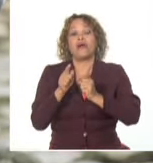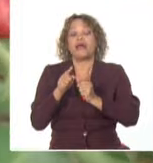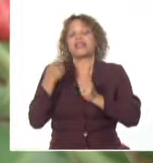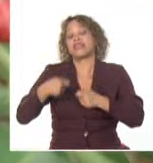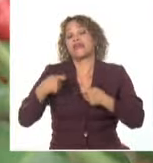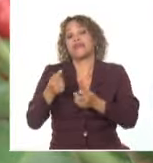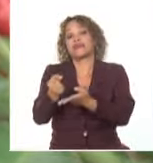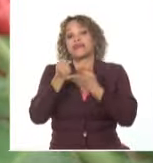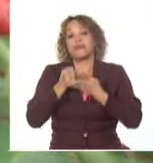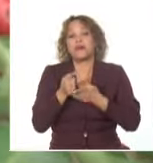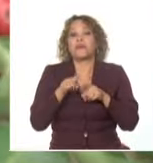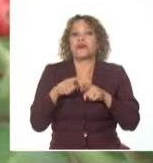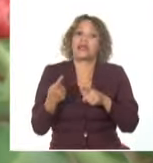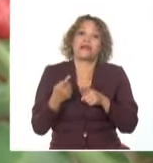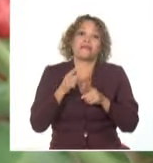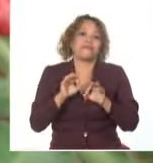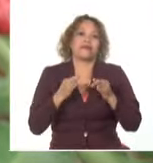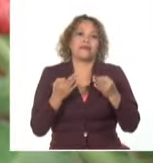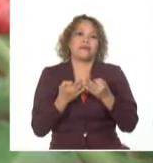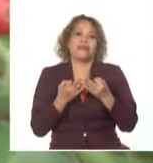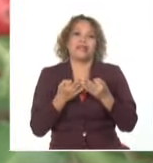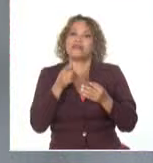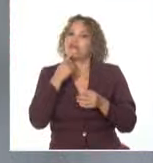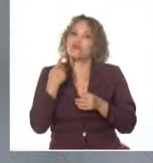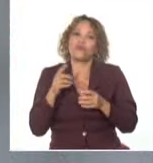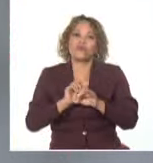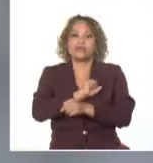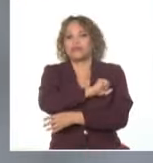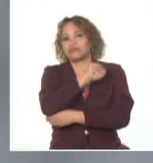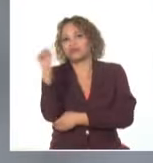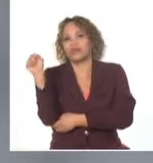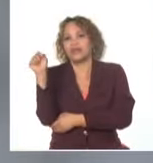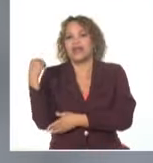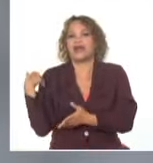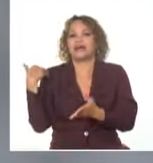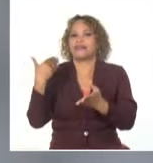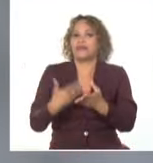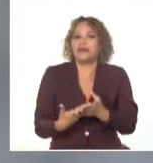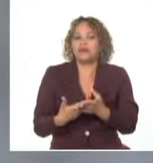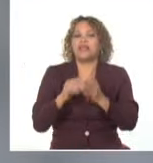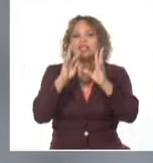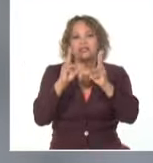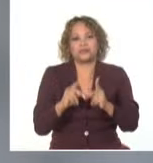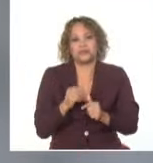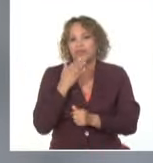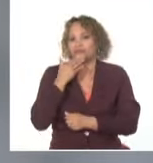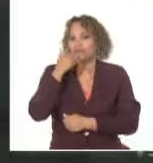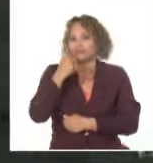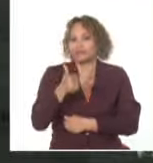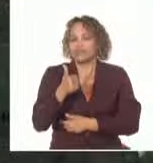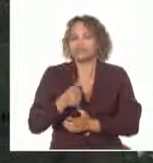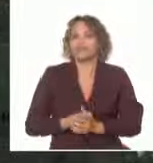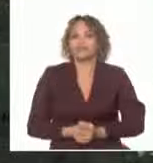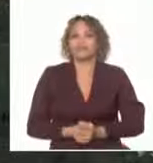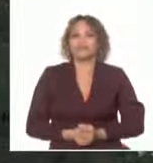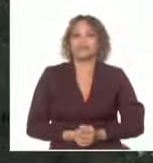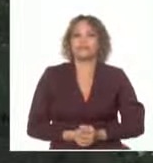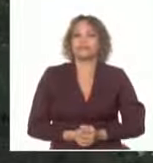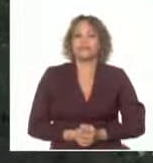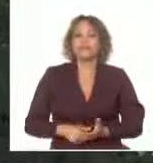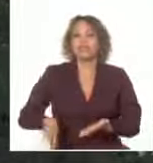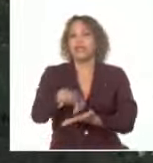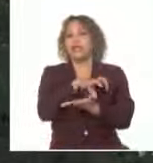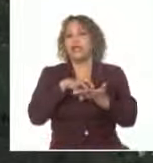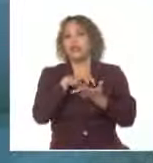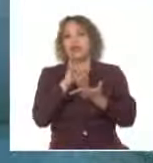fuera por ella, como campesino, no hubiésemos tenido estos resultados que en este momento yo he alcanzado. En esta zona